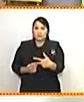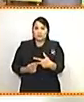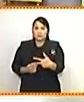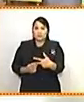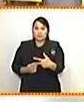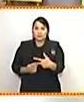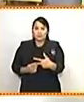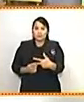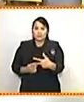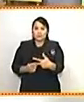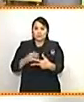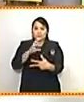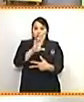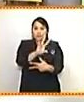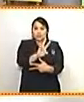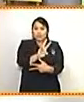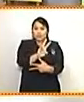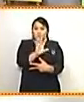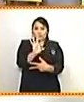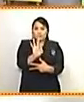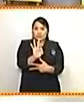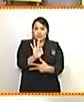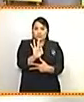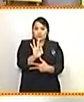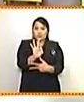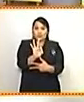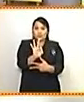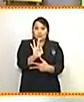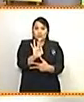Y este es el 79, segundo número.